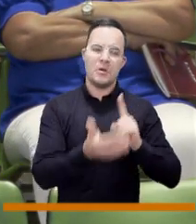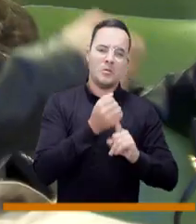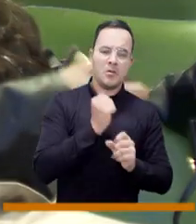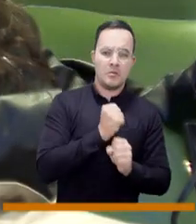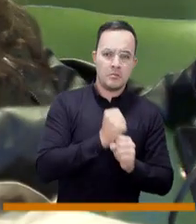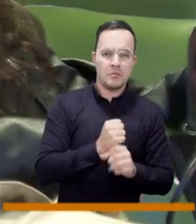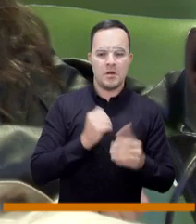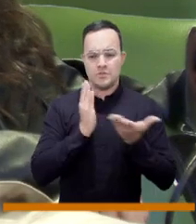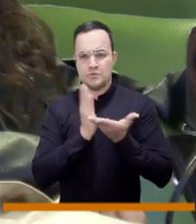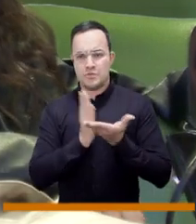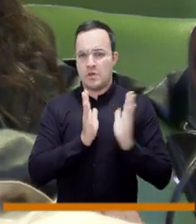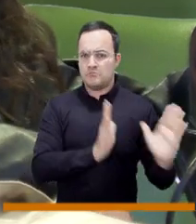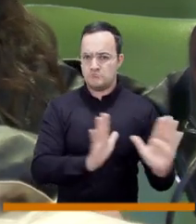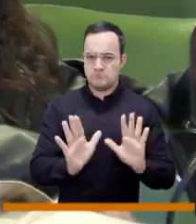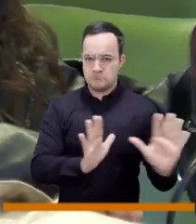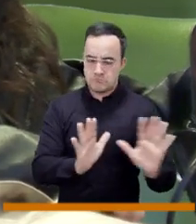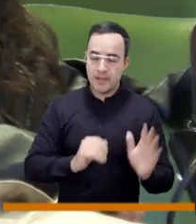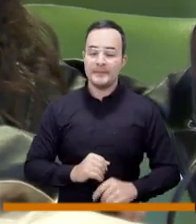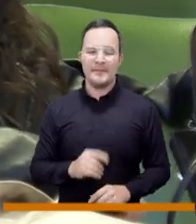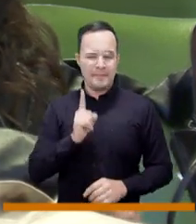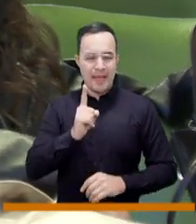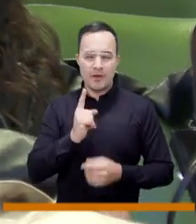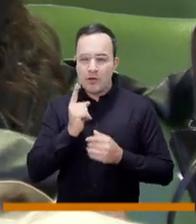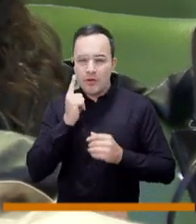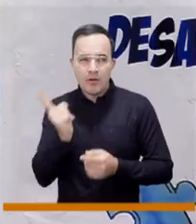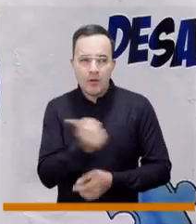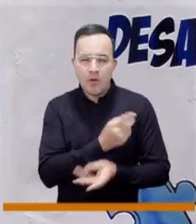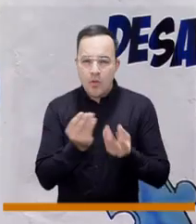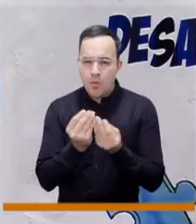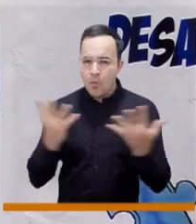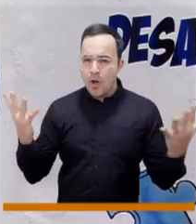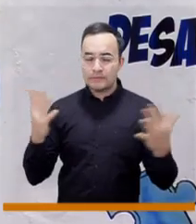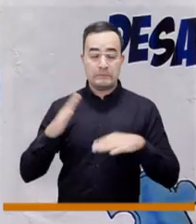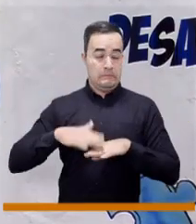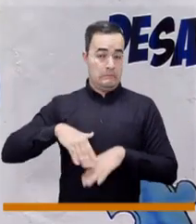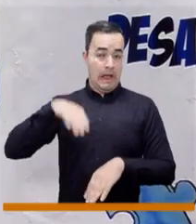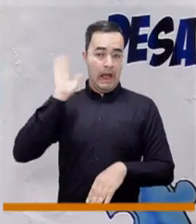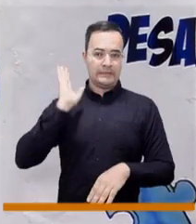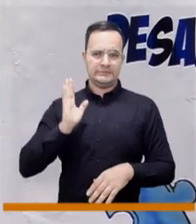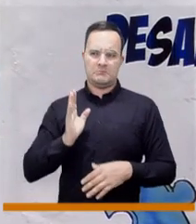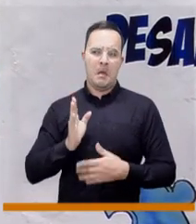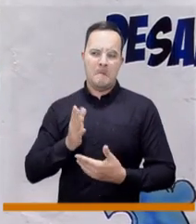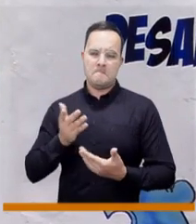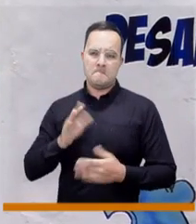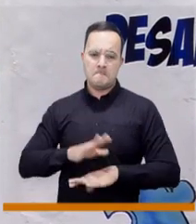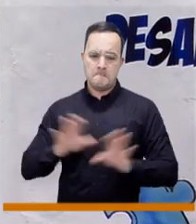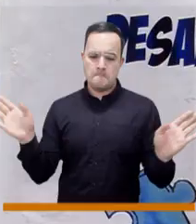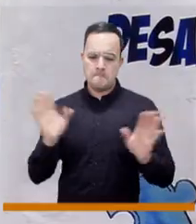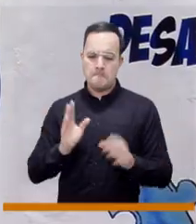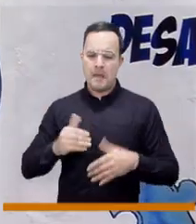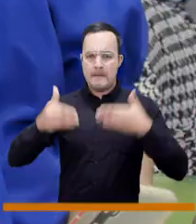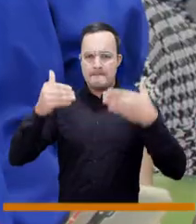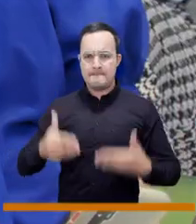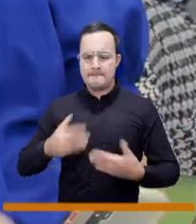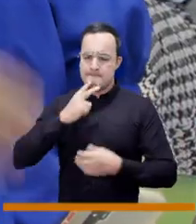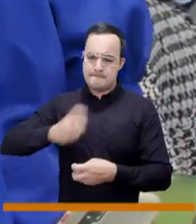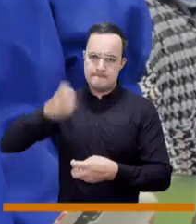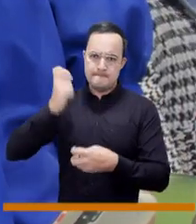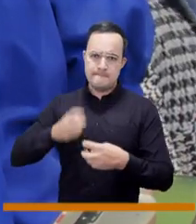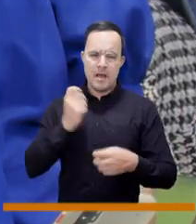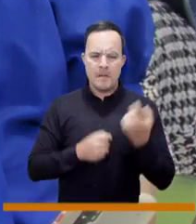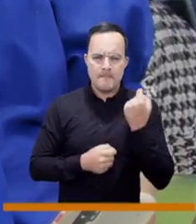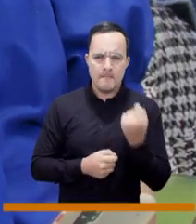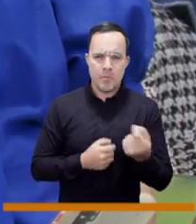las cifras no son alentadoras no muchos logran llegar a procesos inclusivos laborales personas teas adultas